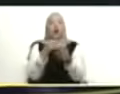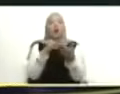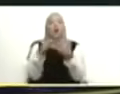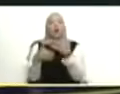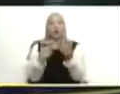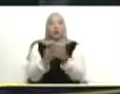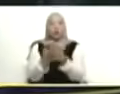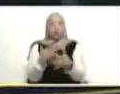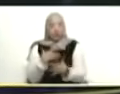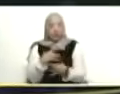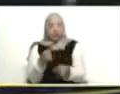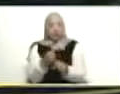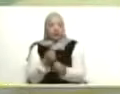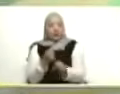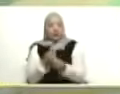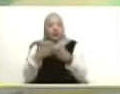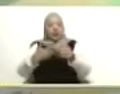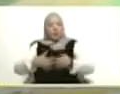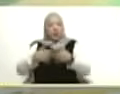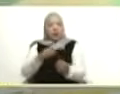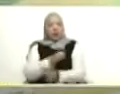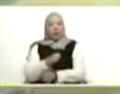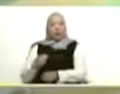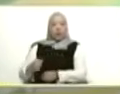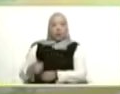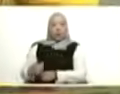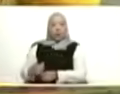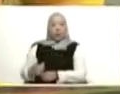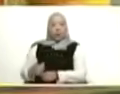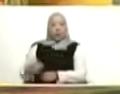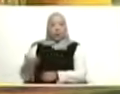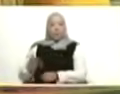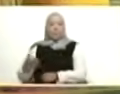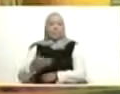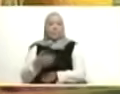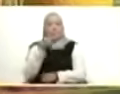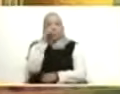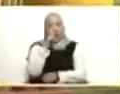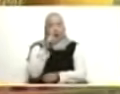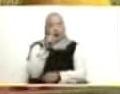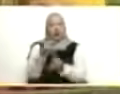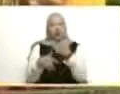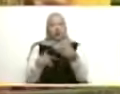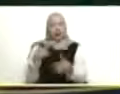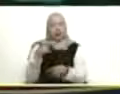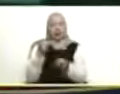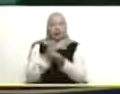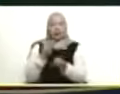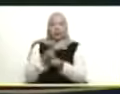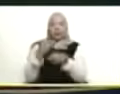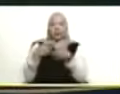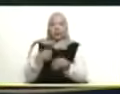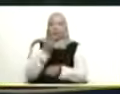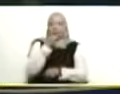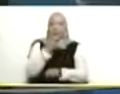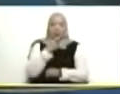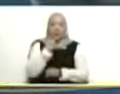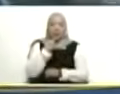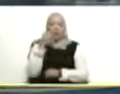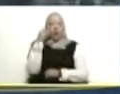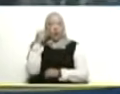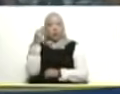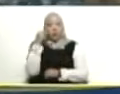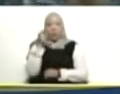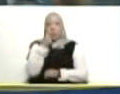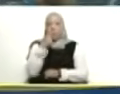muy interesante, presidente, porque es empresa privada y son pescadores que tienen áreas de cultivo. Las he visto, correcto. Muy bonita, además la experiencia, porque es